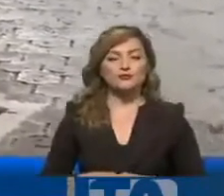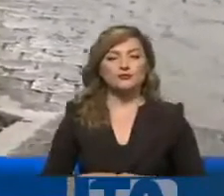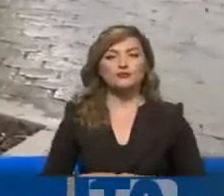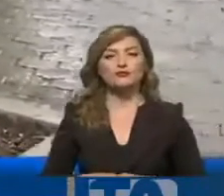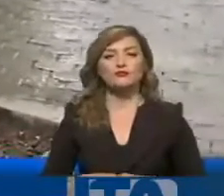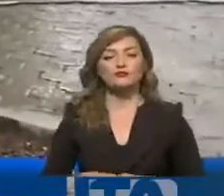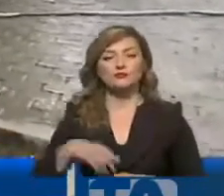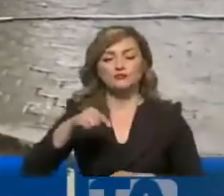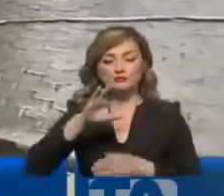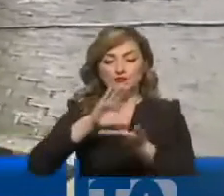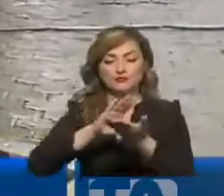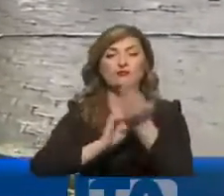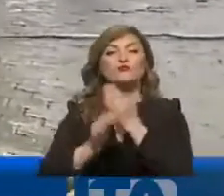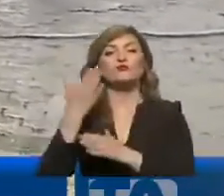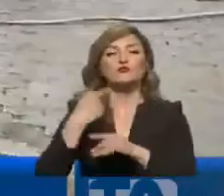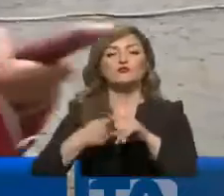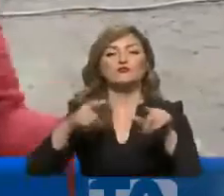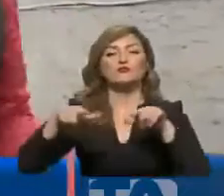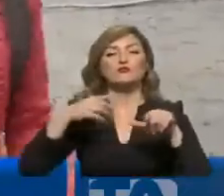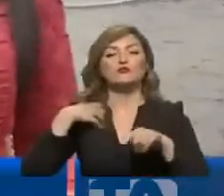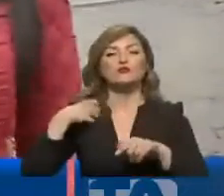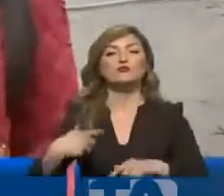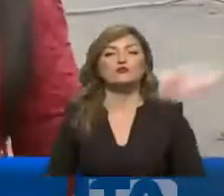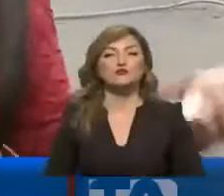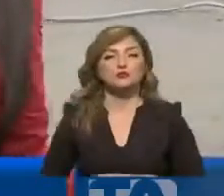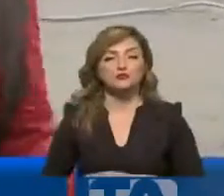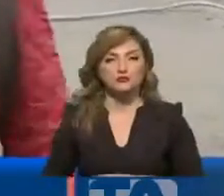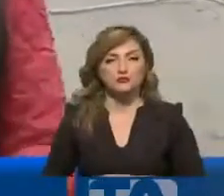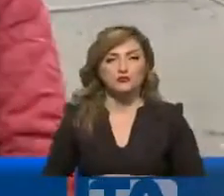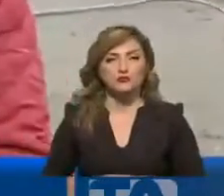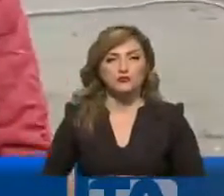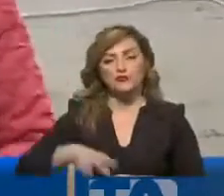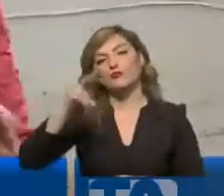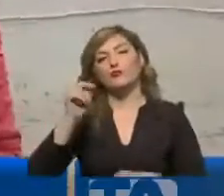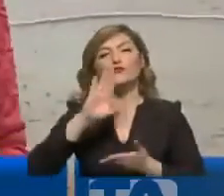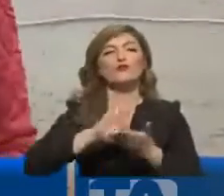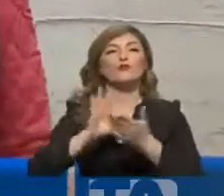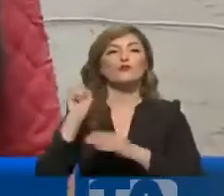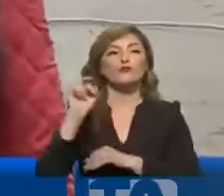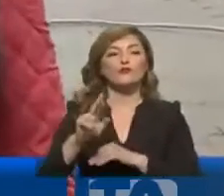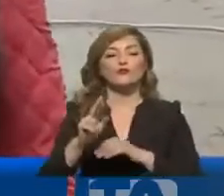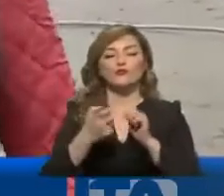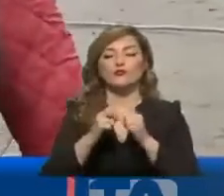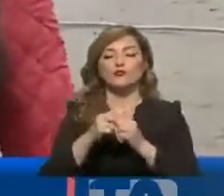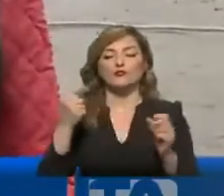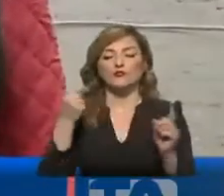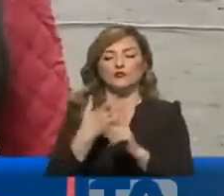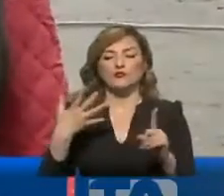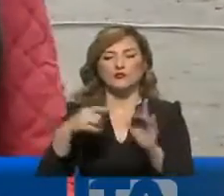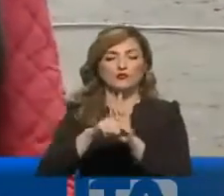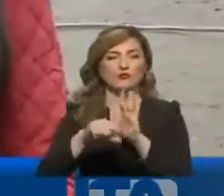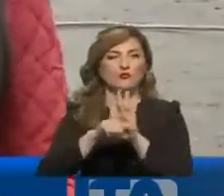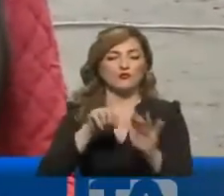ocurriendo, no solo aquí en el centro histórico, sino en distintas partes de la ciudad. Norte, centro y sur son afectados por estos puntos húmedos, de estos